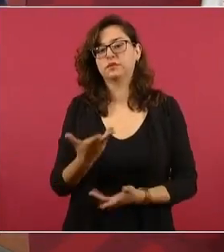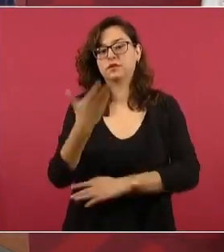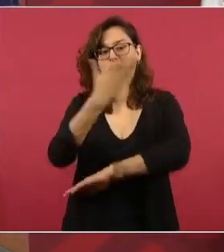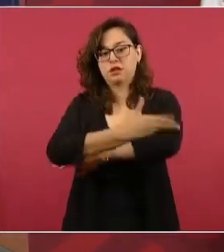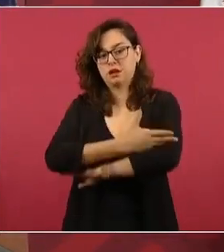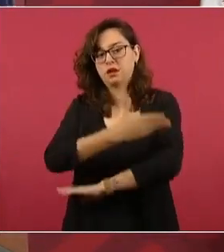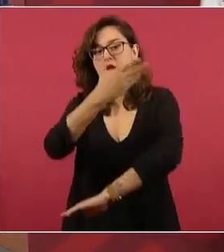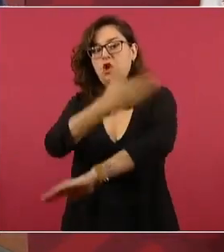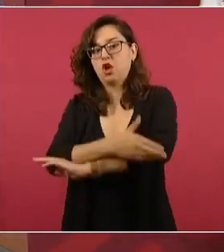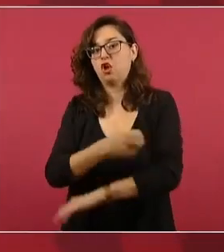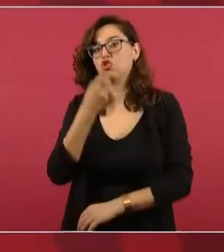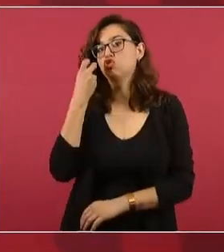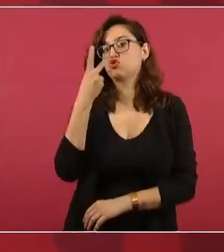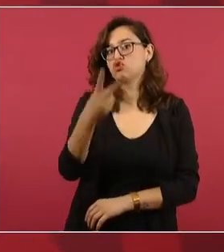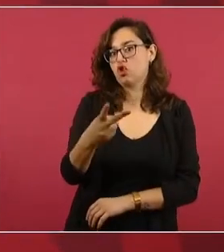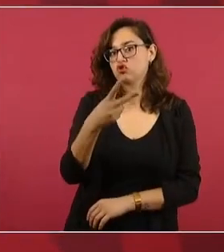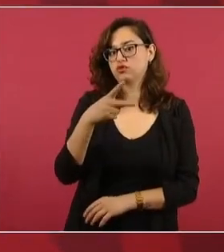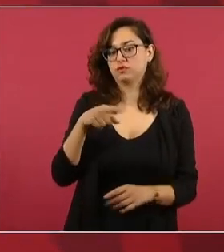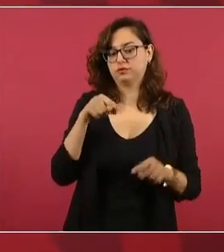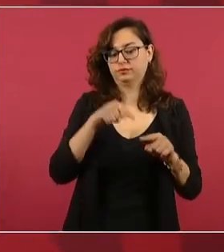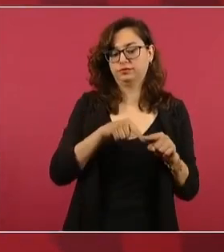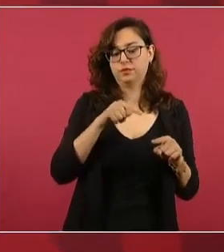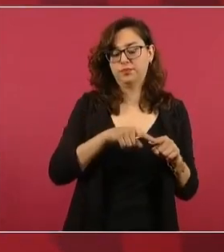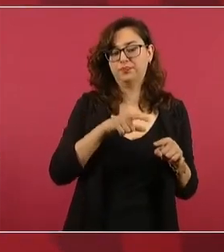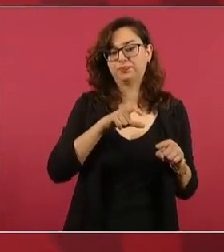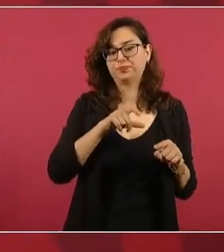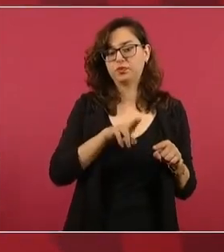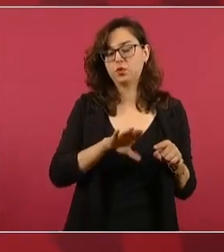Capufe, en Cuitláhuac